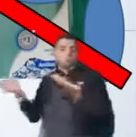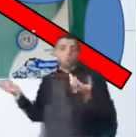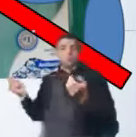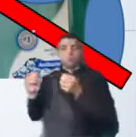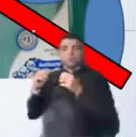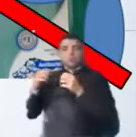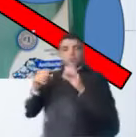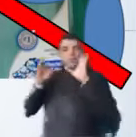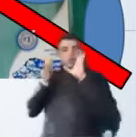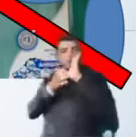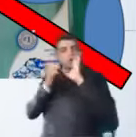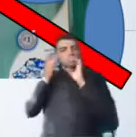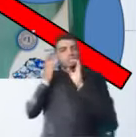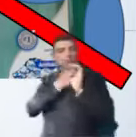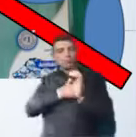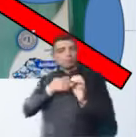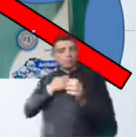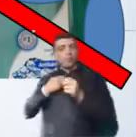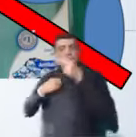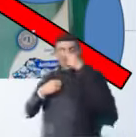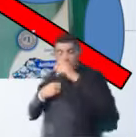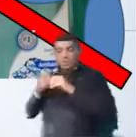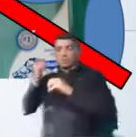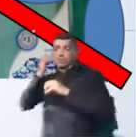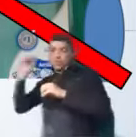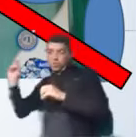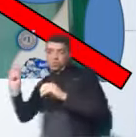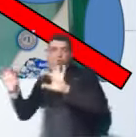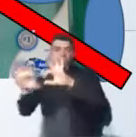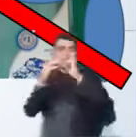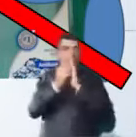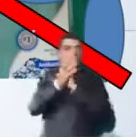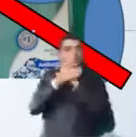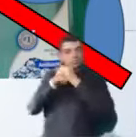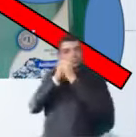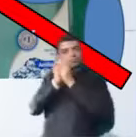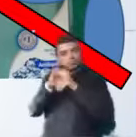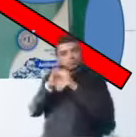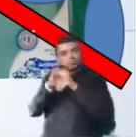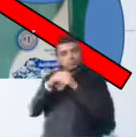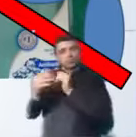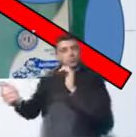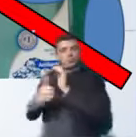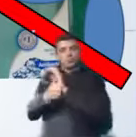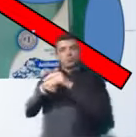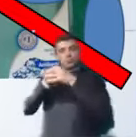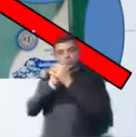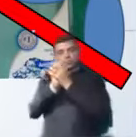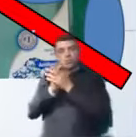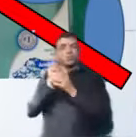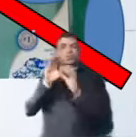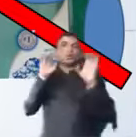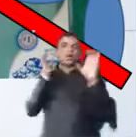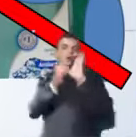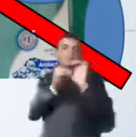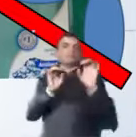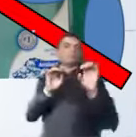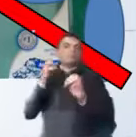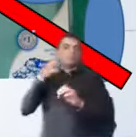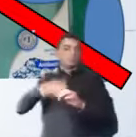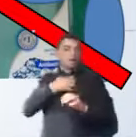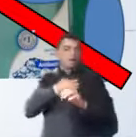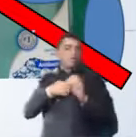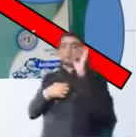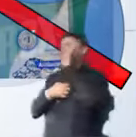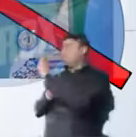nosotros mismos, lavándonos las manos de manera adecuada y usándolo de una manera